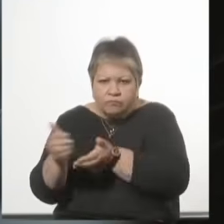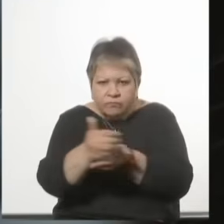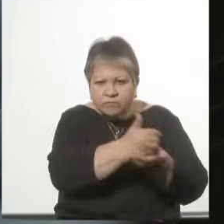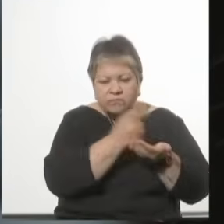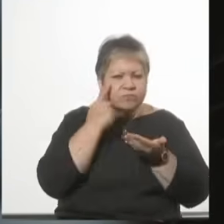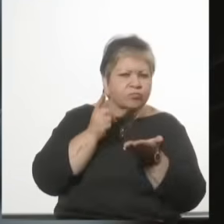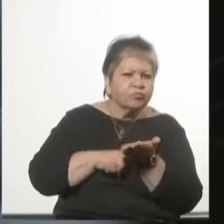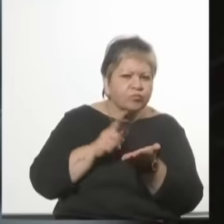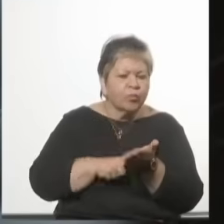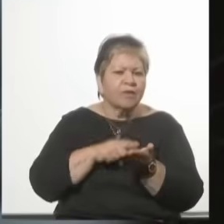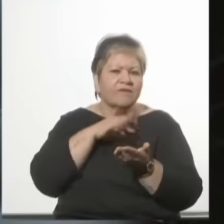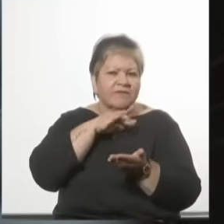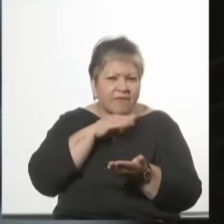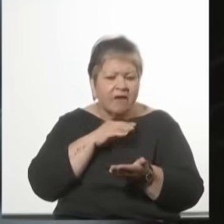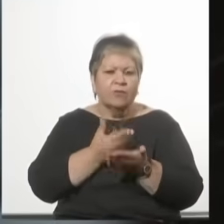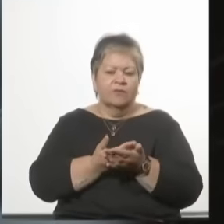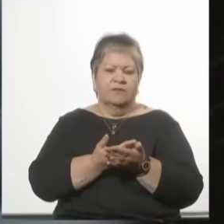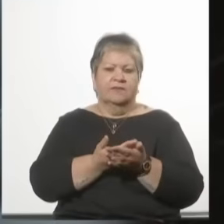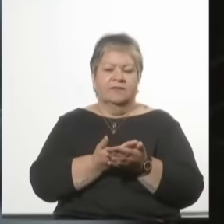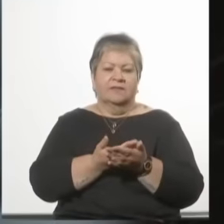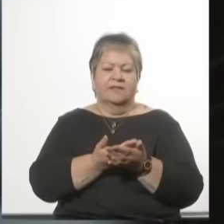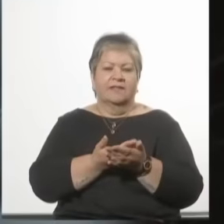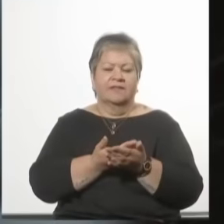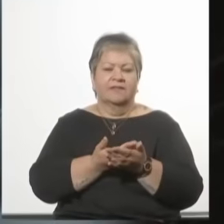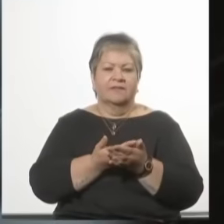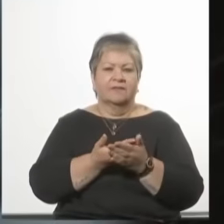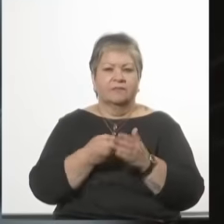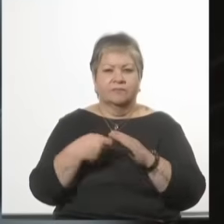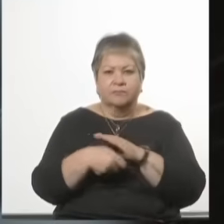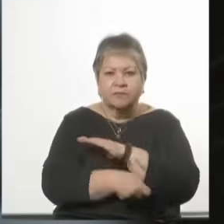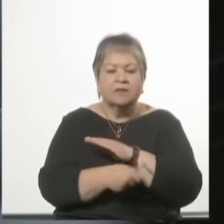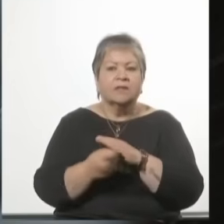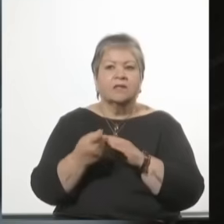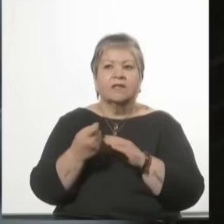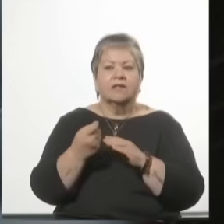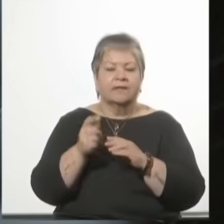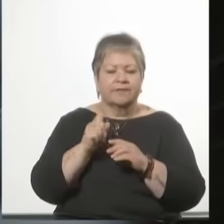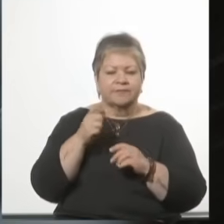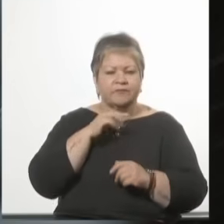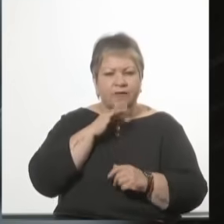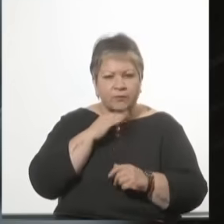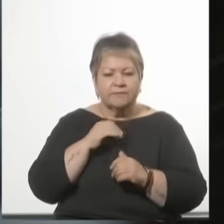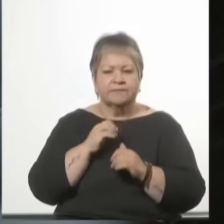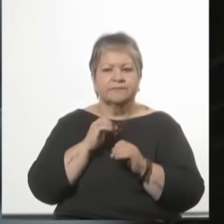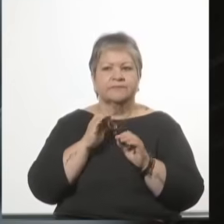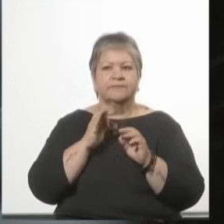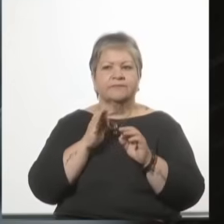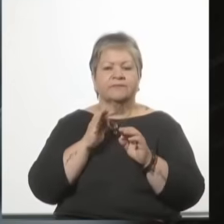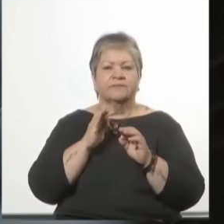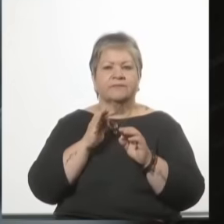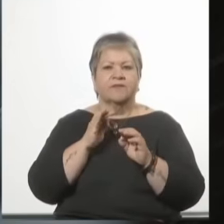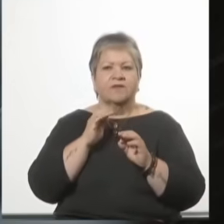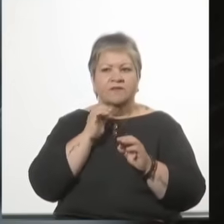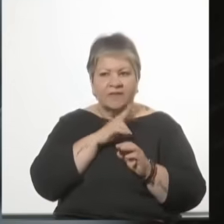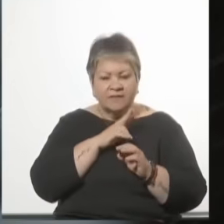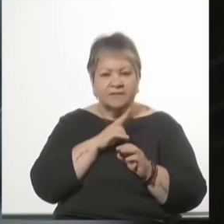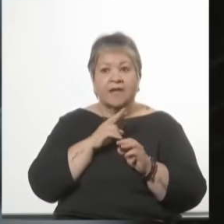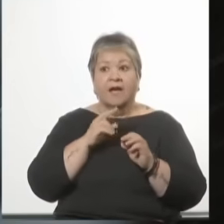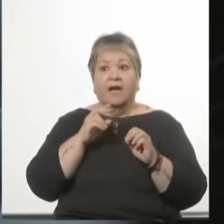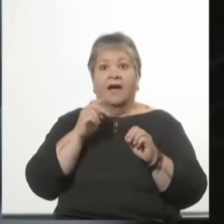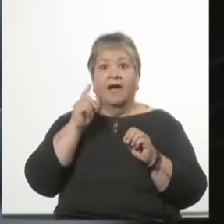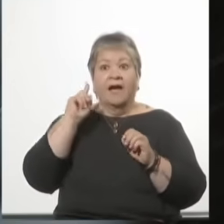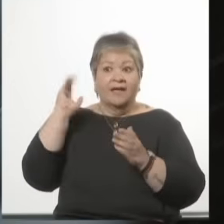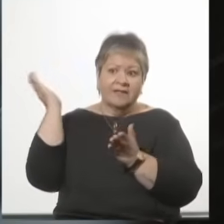notoria situación fraudulenta en perjuicio de nuestro país, exclusivamente dispuso el inicio de las